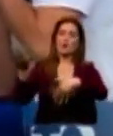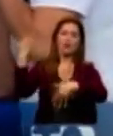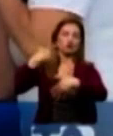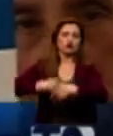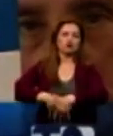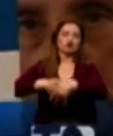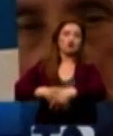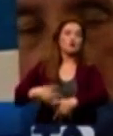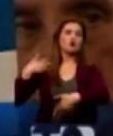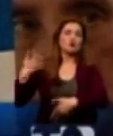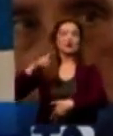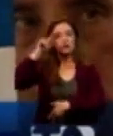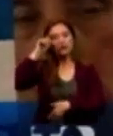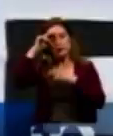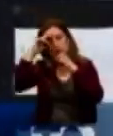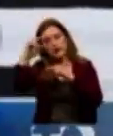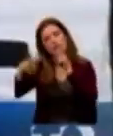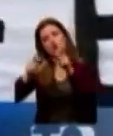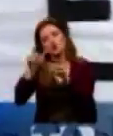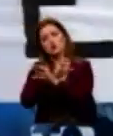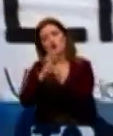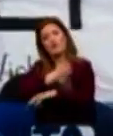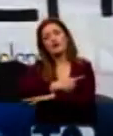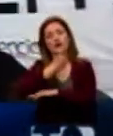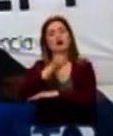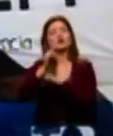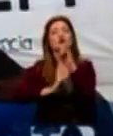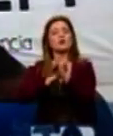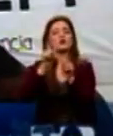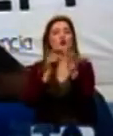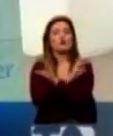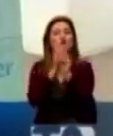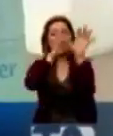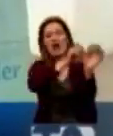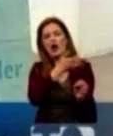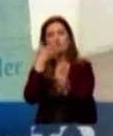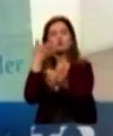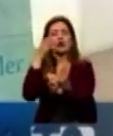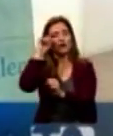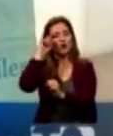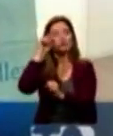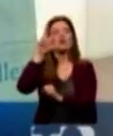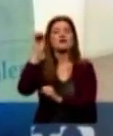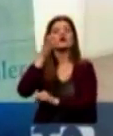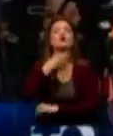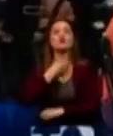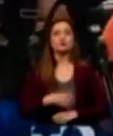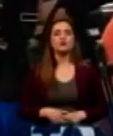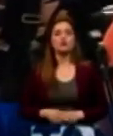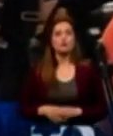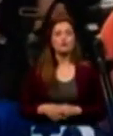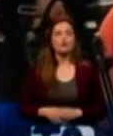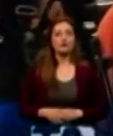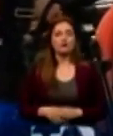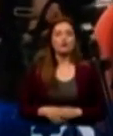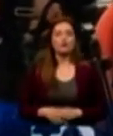las personas que no han regresado a sus hogares por el Día Internacional de la Desaparición Forzada, que se recordó este 30 de agosto. El acto